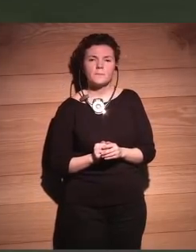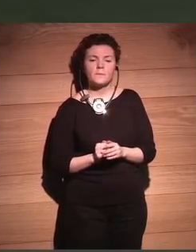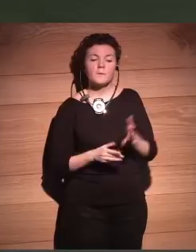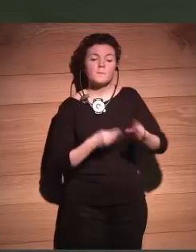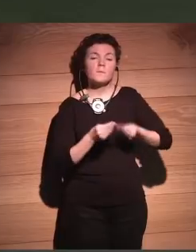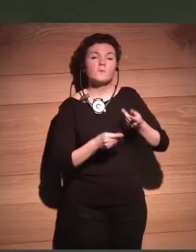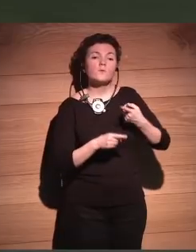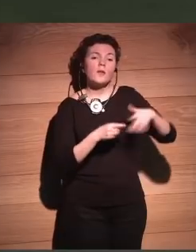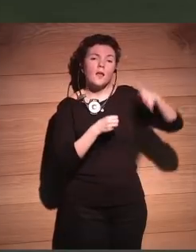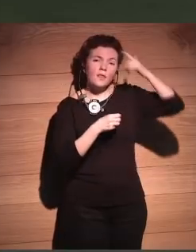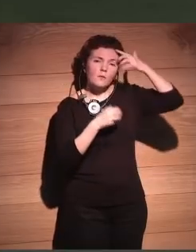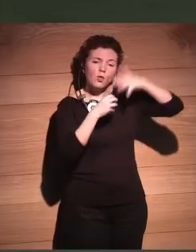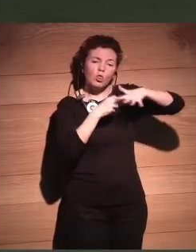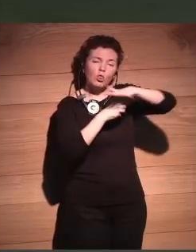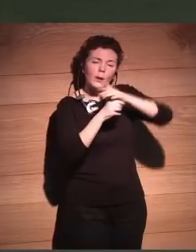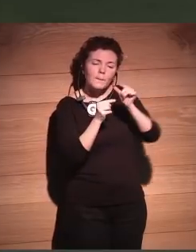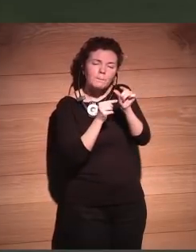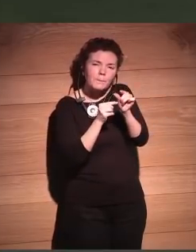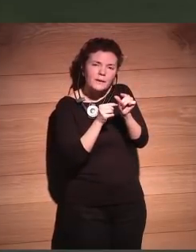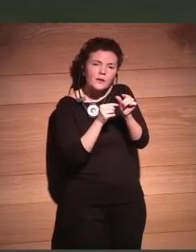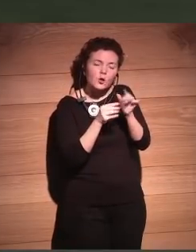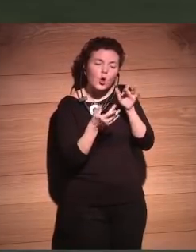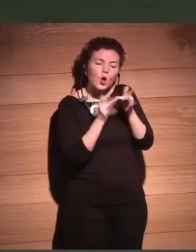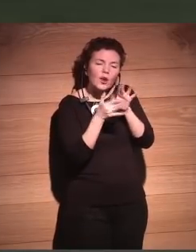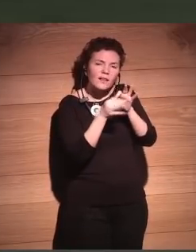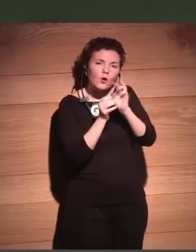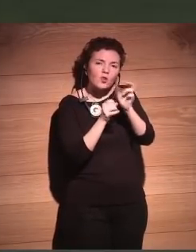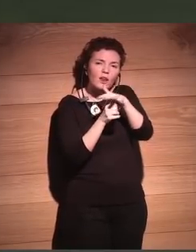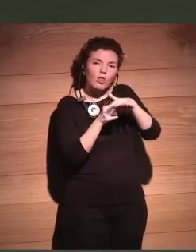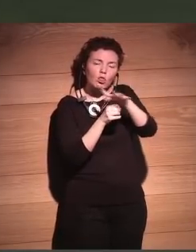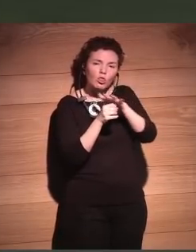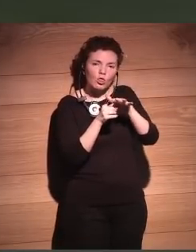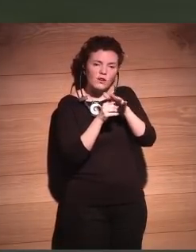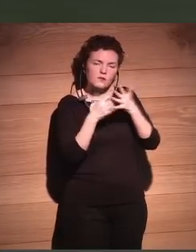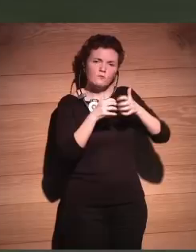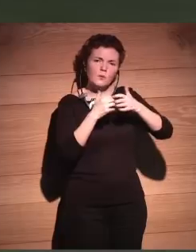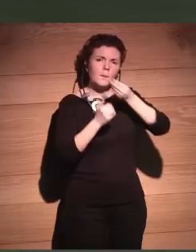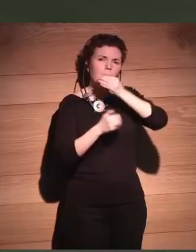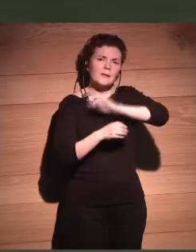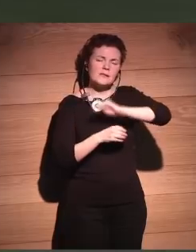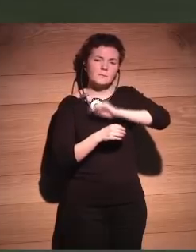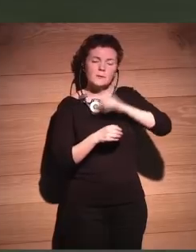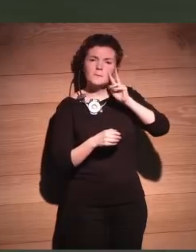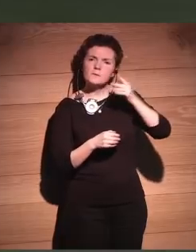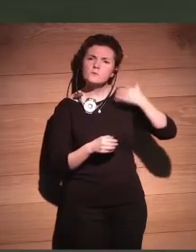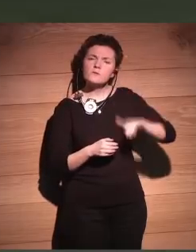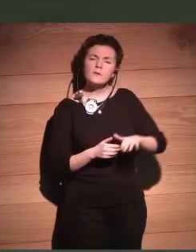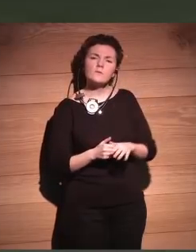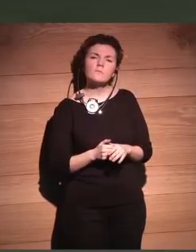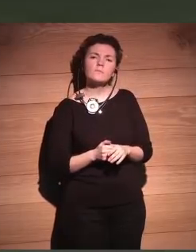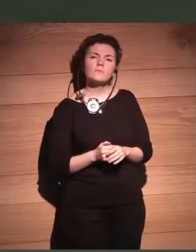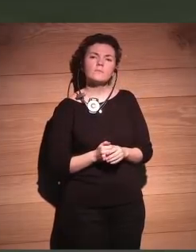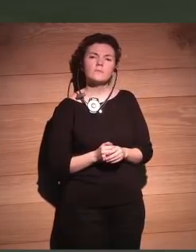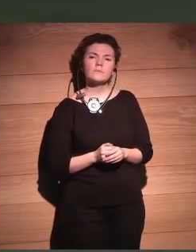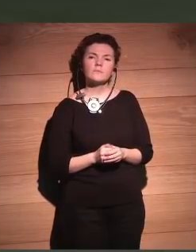vamos a una parte pequeña del cerebro que sabemos que está conectada con otras regiones y eso es lo que está funcionando muy bien. Eso lo hemos visto